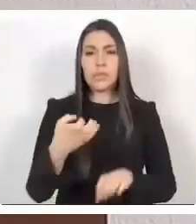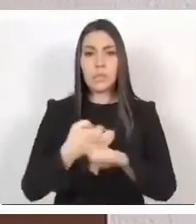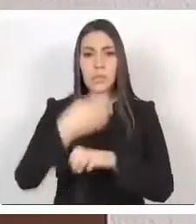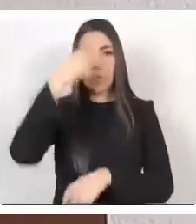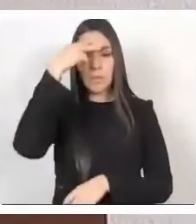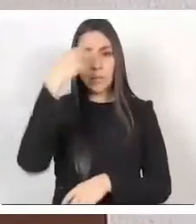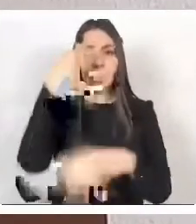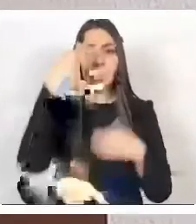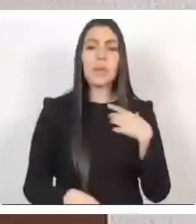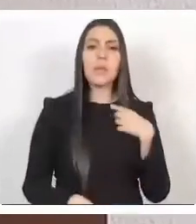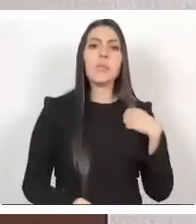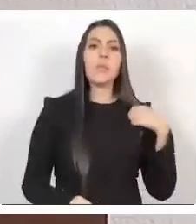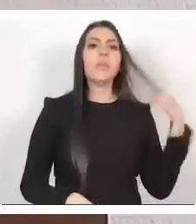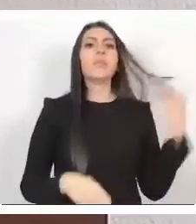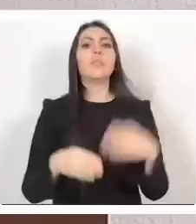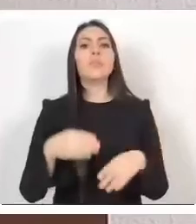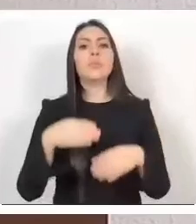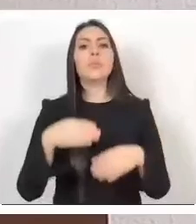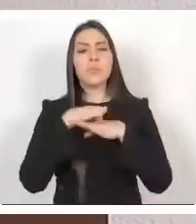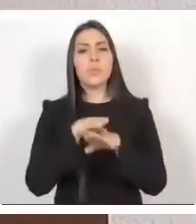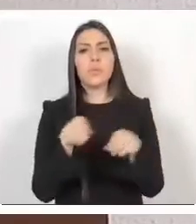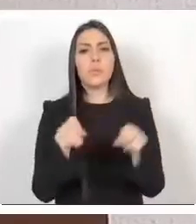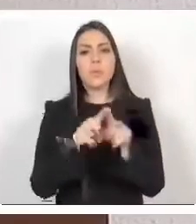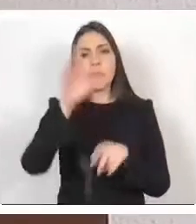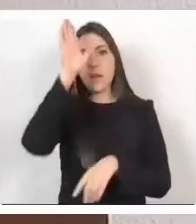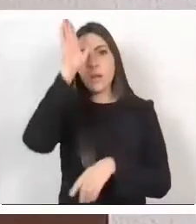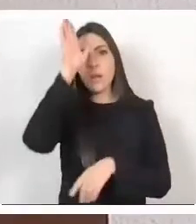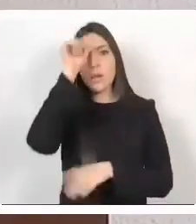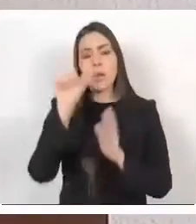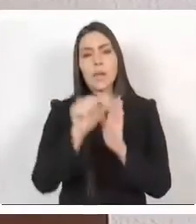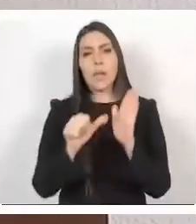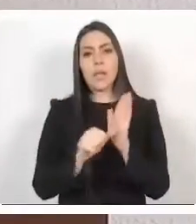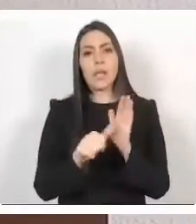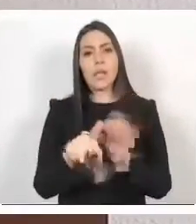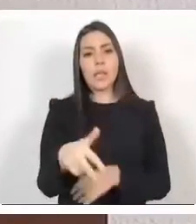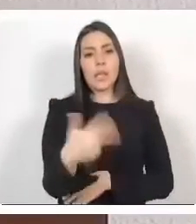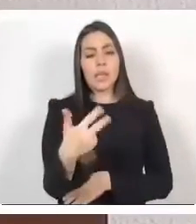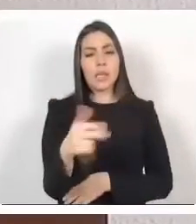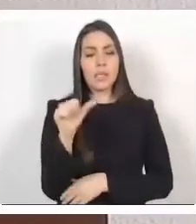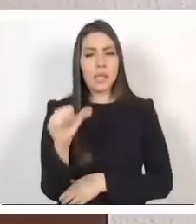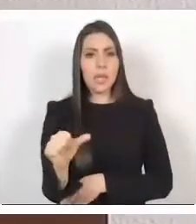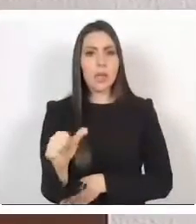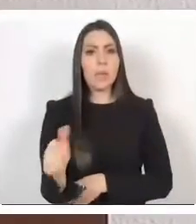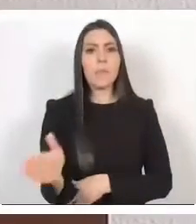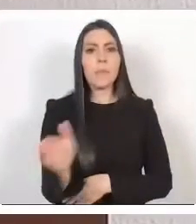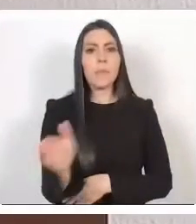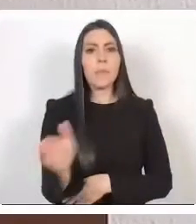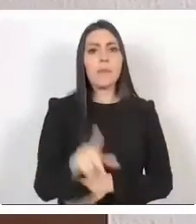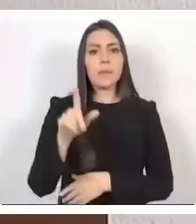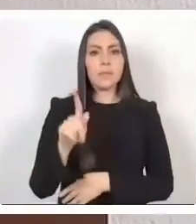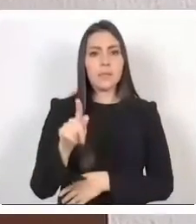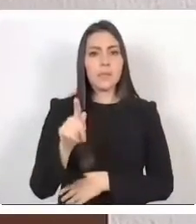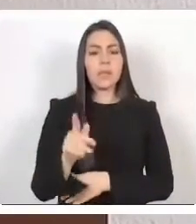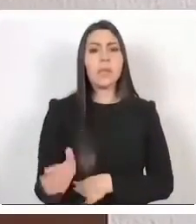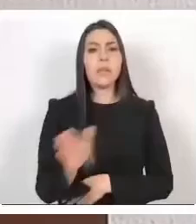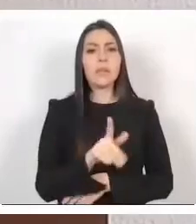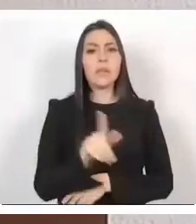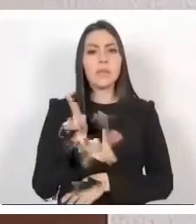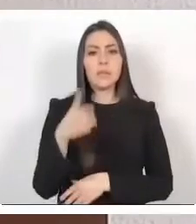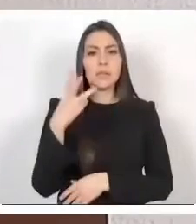México, en relación con lo establecido en los artículos 13A, 70, 73,